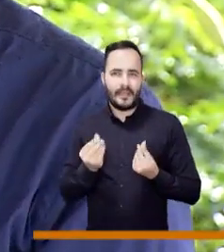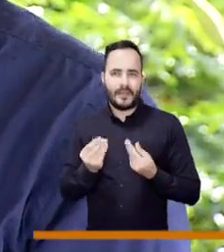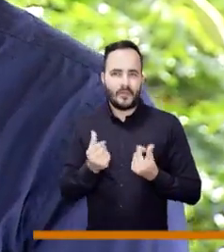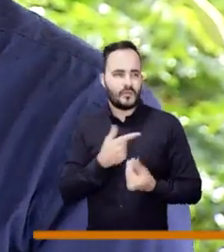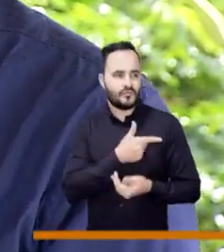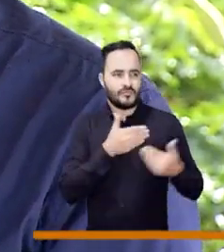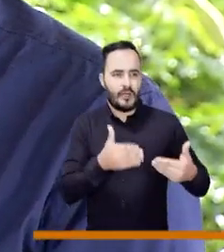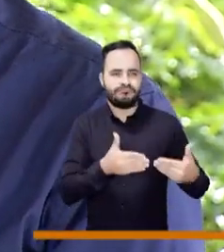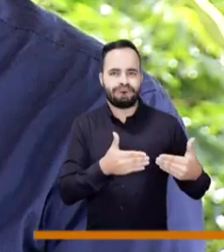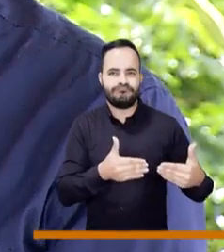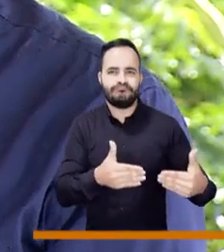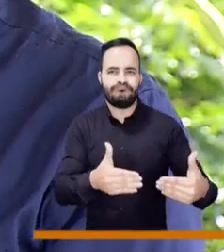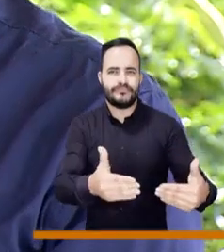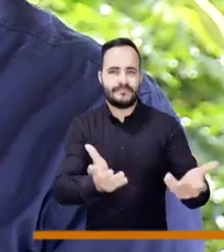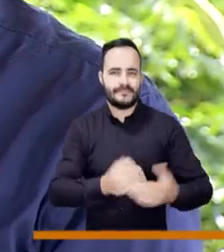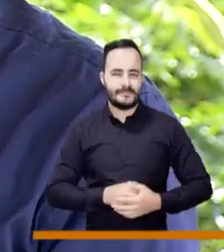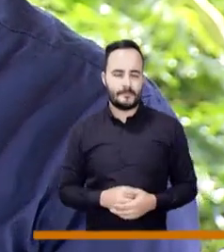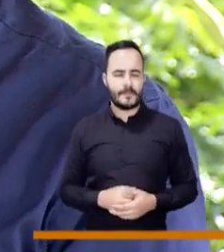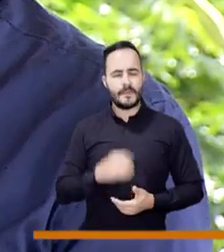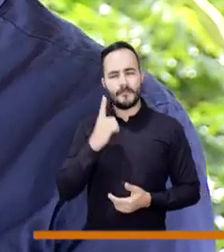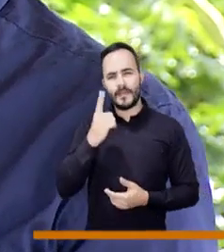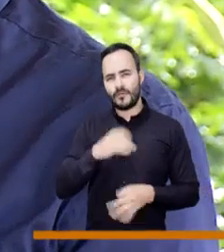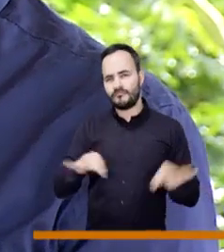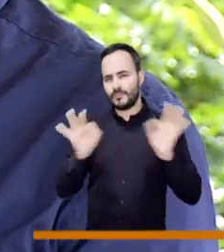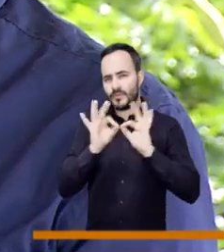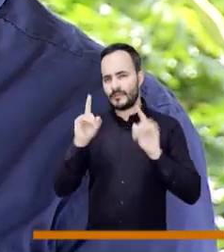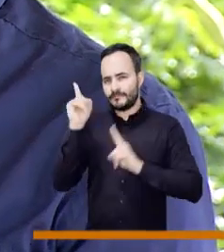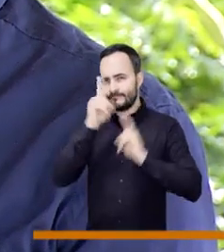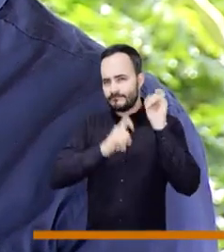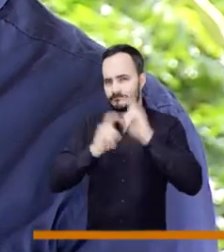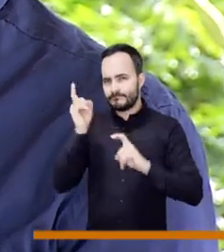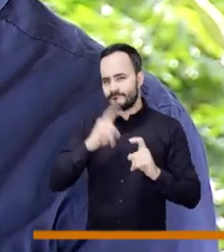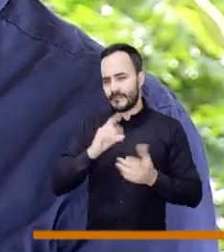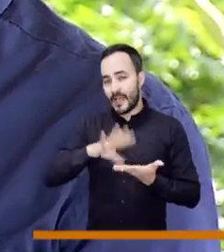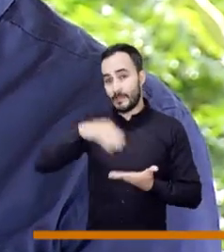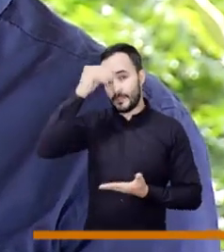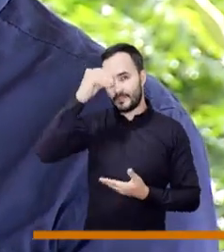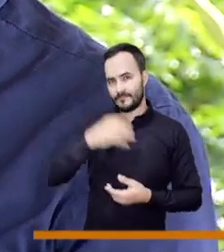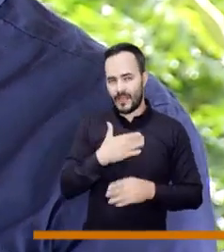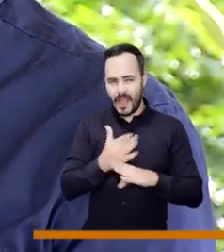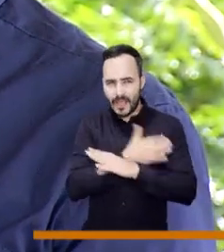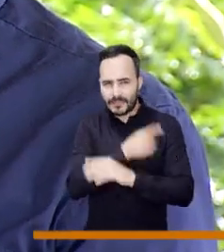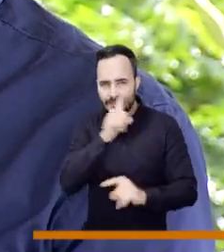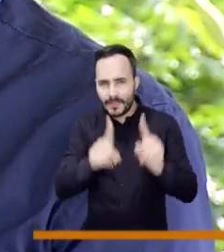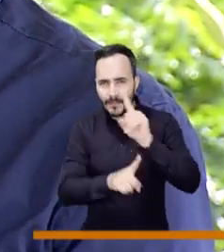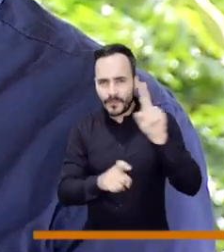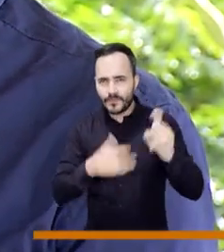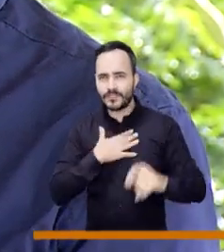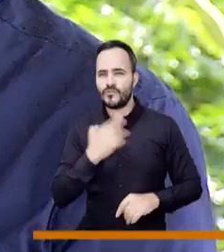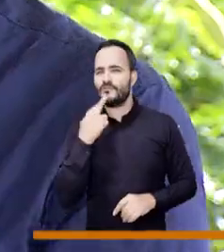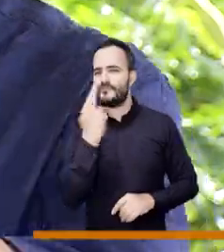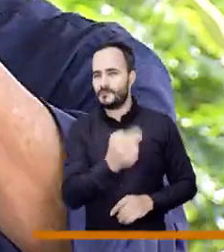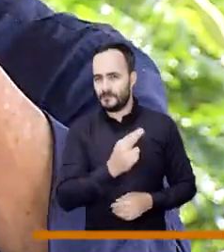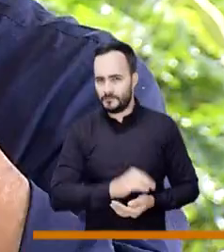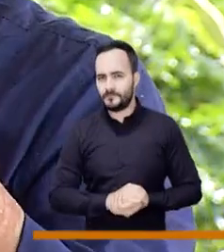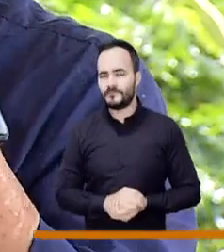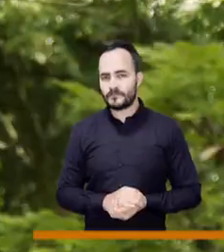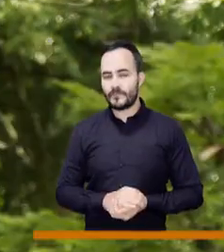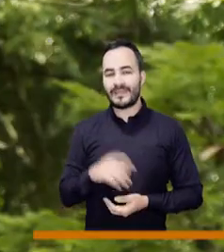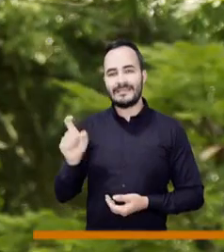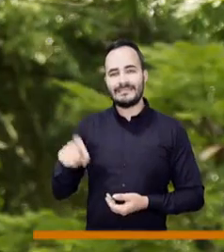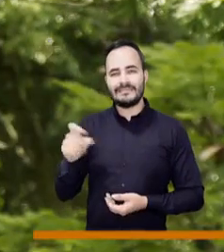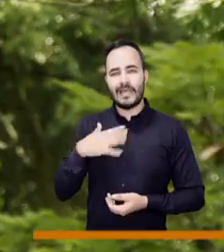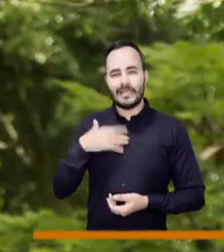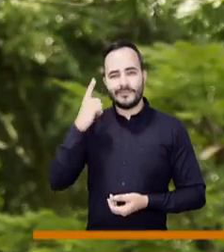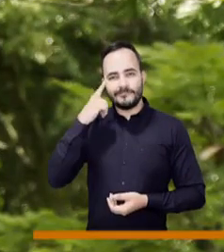servir a las instituciones. Pero esto nos tiene que servir para aprendizaje y va a responder a la pregunta anterior que usted hizo, Caterine,